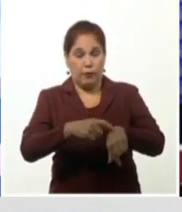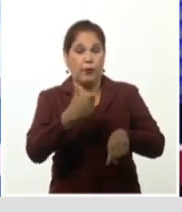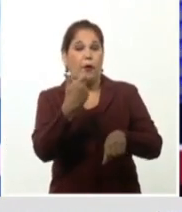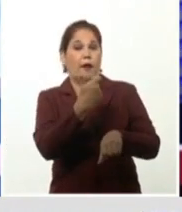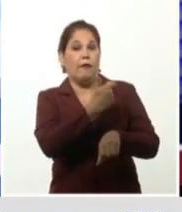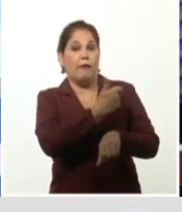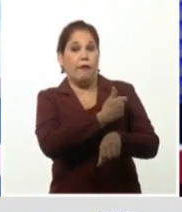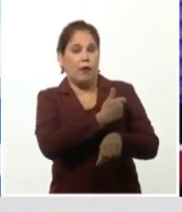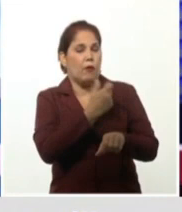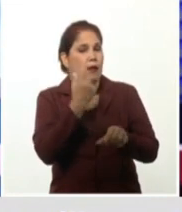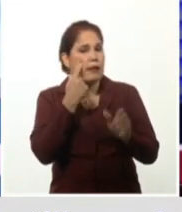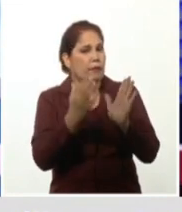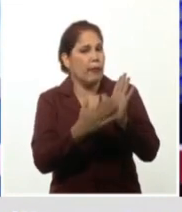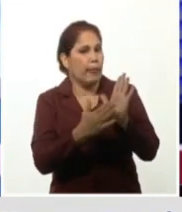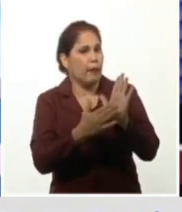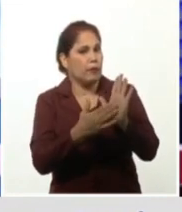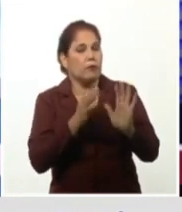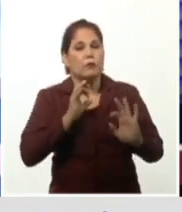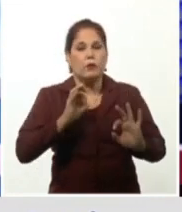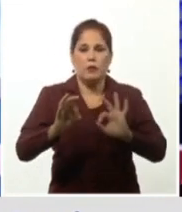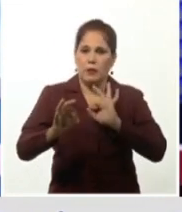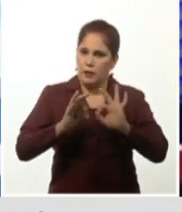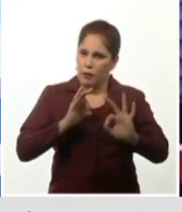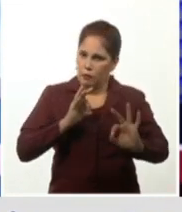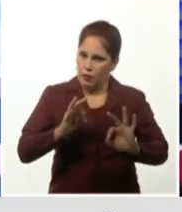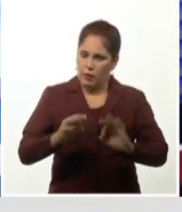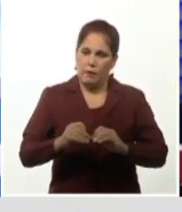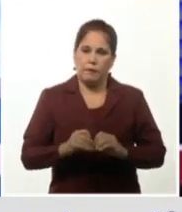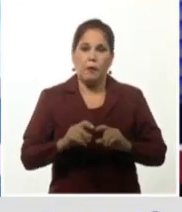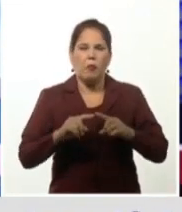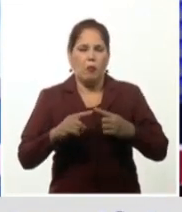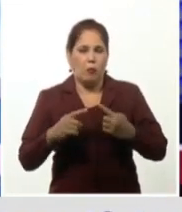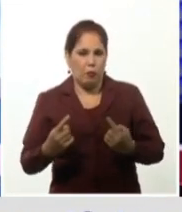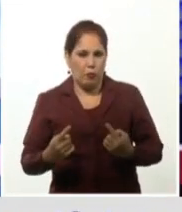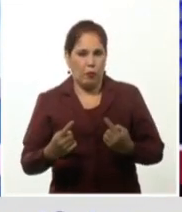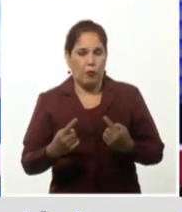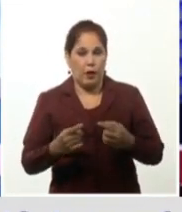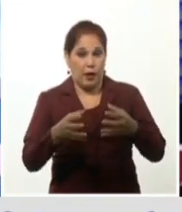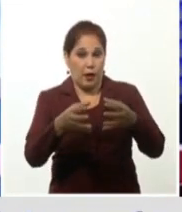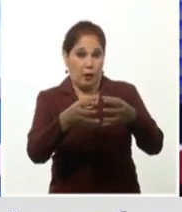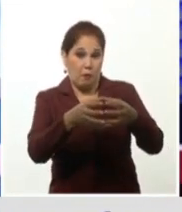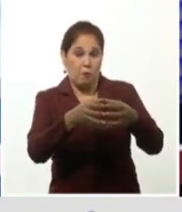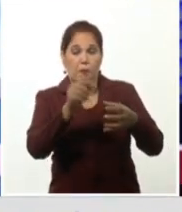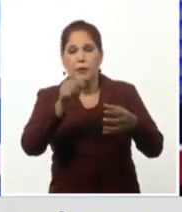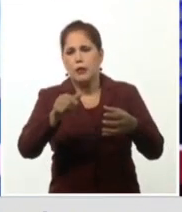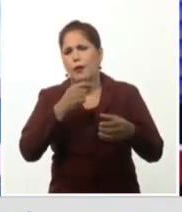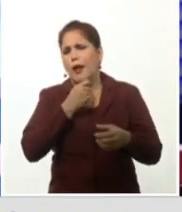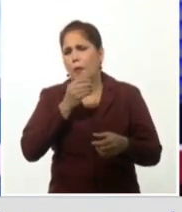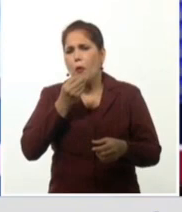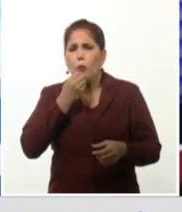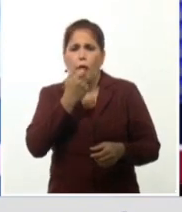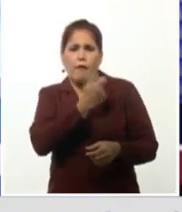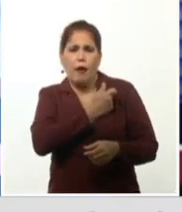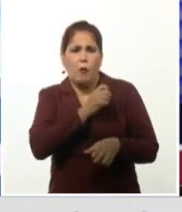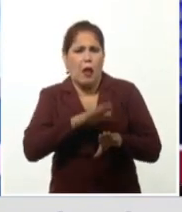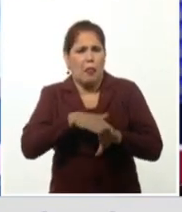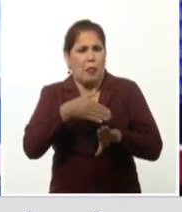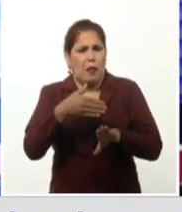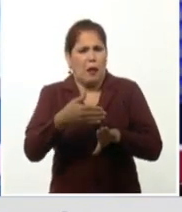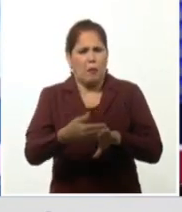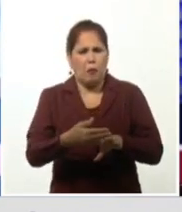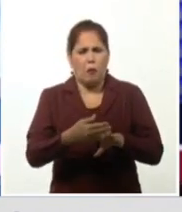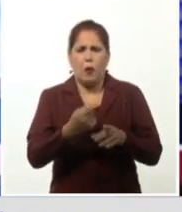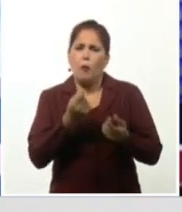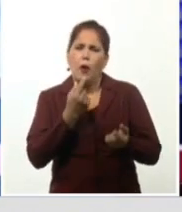ha demostrado seguridad en el sentido de que los eventos adversos que se relacionan después de la vacunación